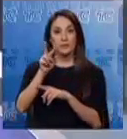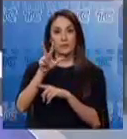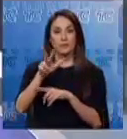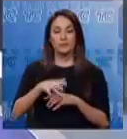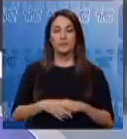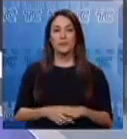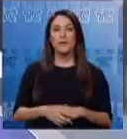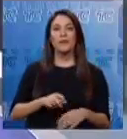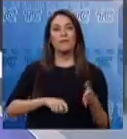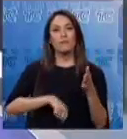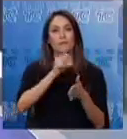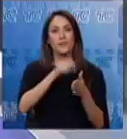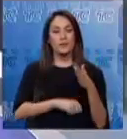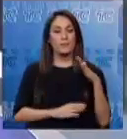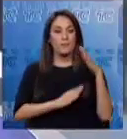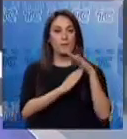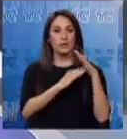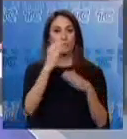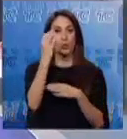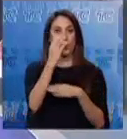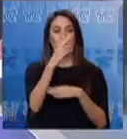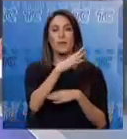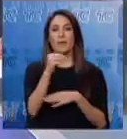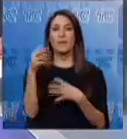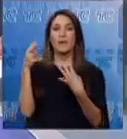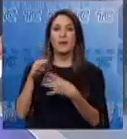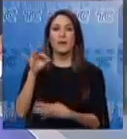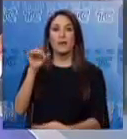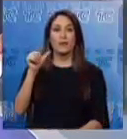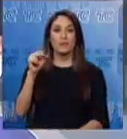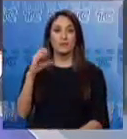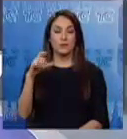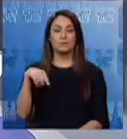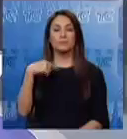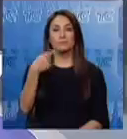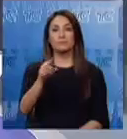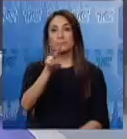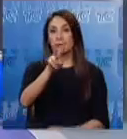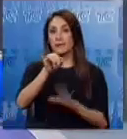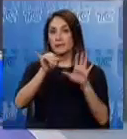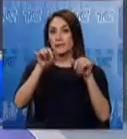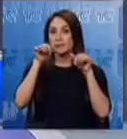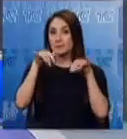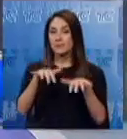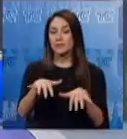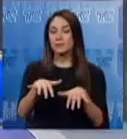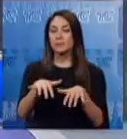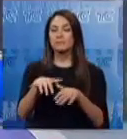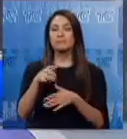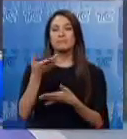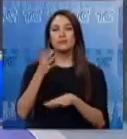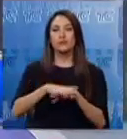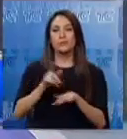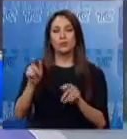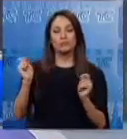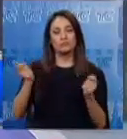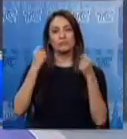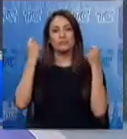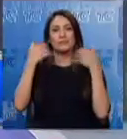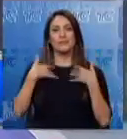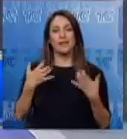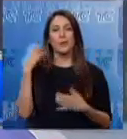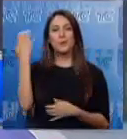firma de la paz entre el gobierno colombiano y las FARC, que se concretará el próximo 26 de septiembre, es motivo de celebración para los